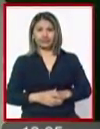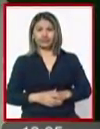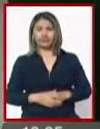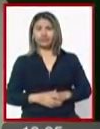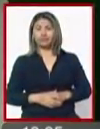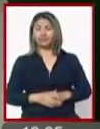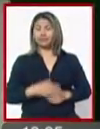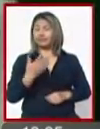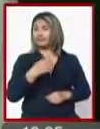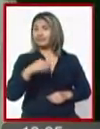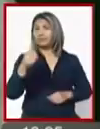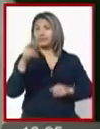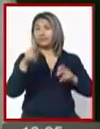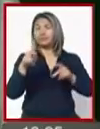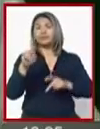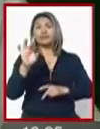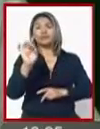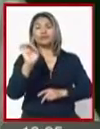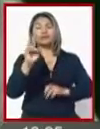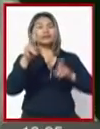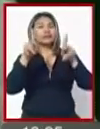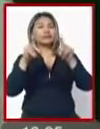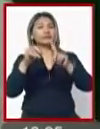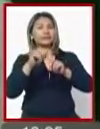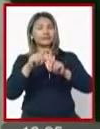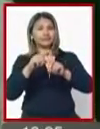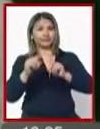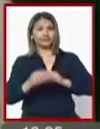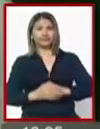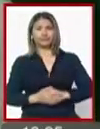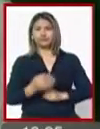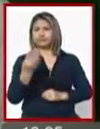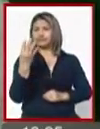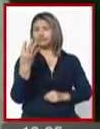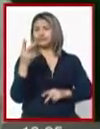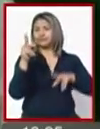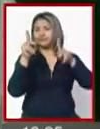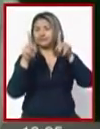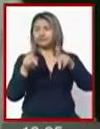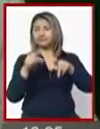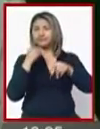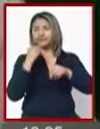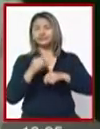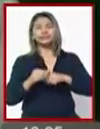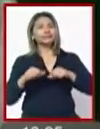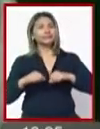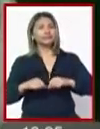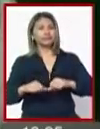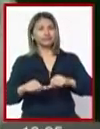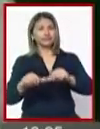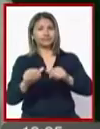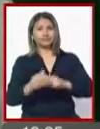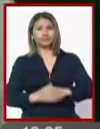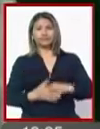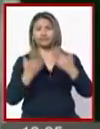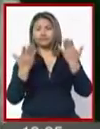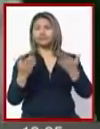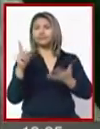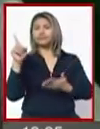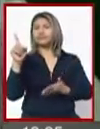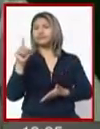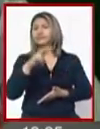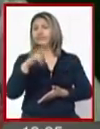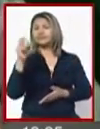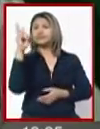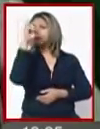De los que están en sala, 8 son positivos y 4 están todavía sin confirmar. Y hay